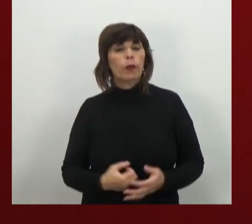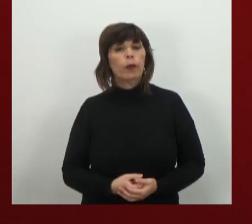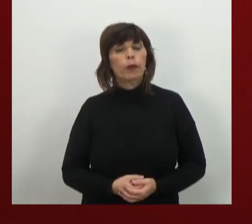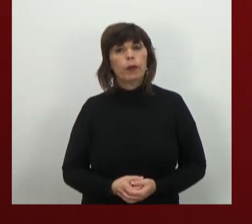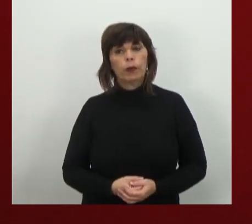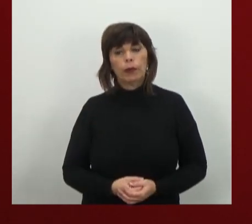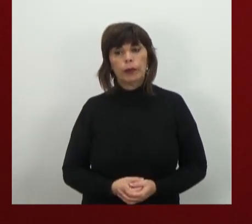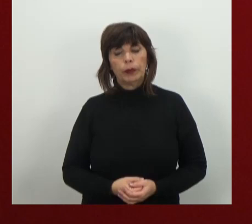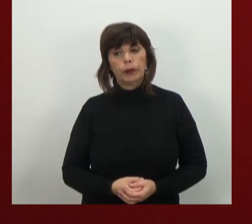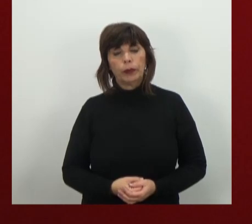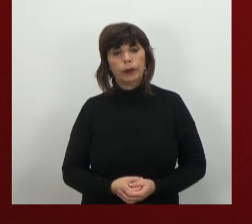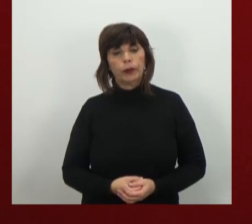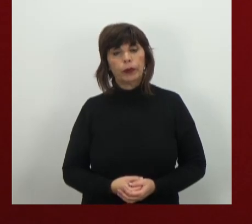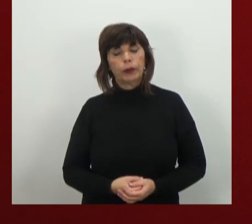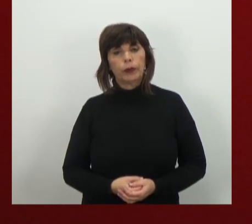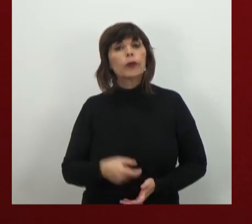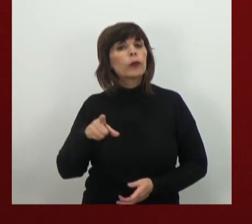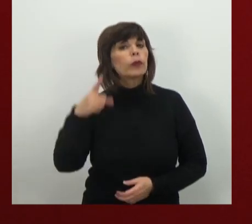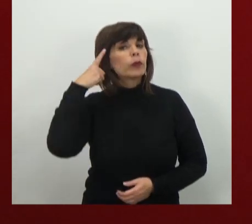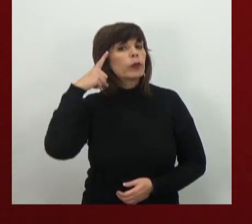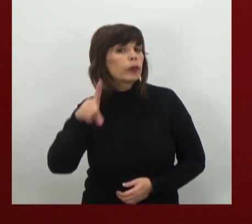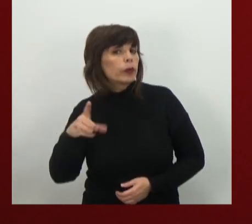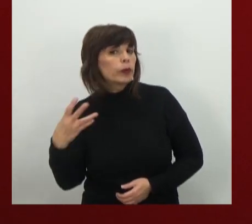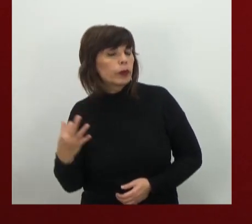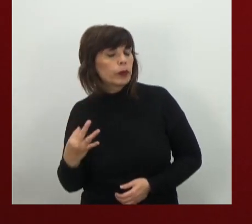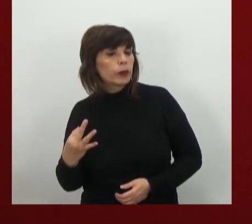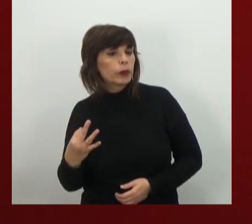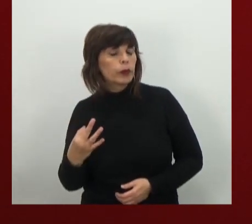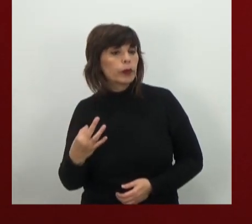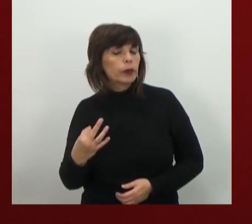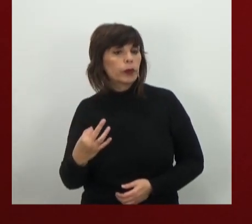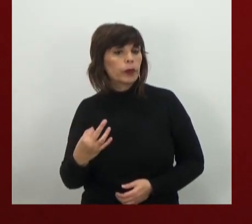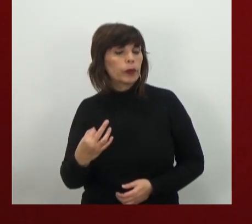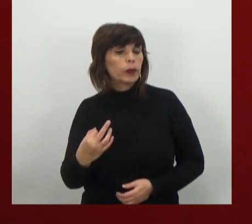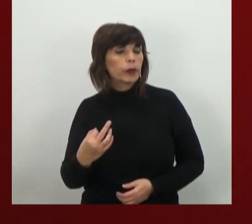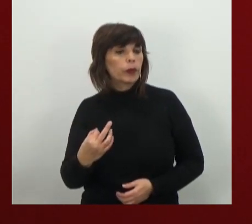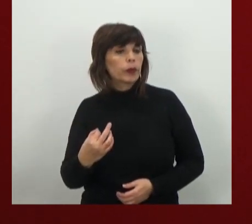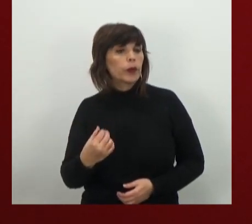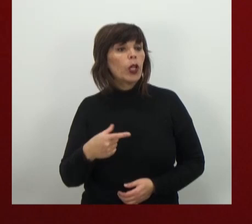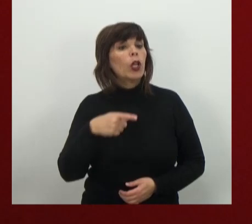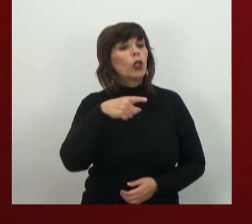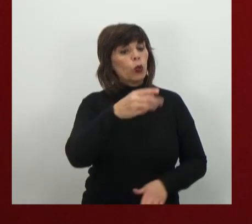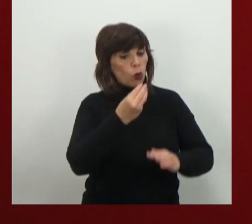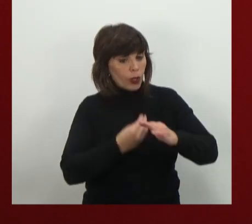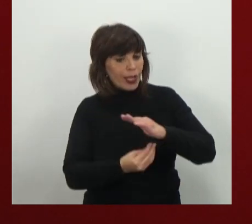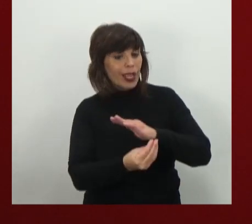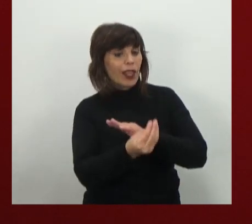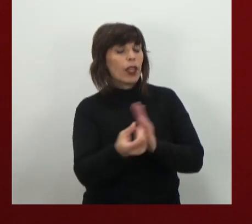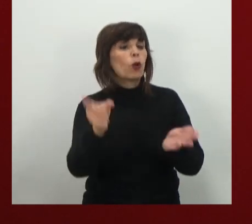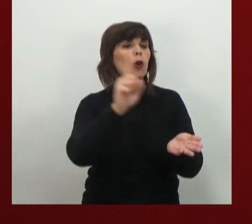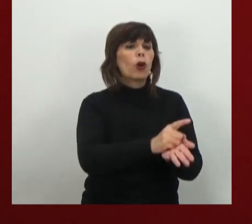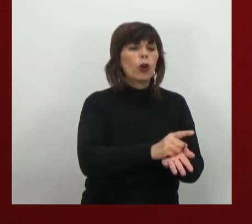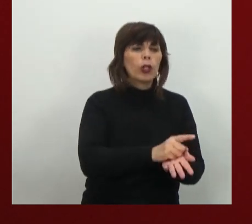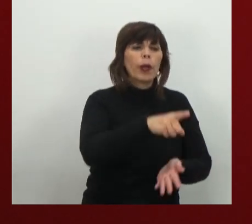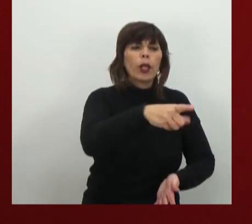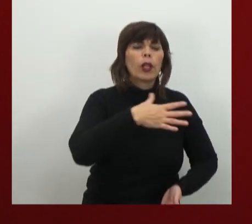Y quiero que sepas una cosa, querido oyente. El nuevo nacimiento no es nada que tú puedas provocar. El